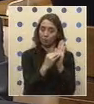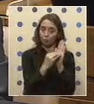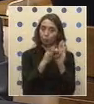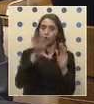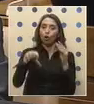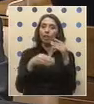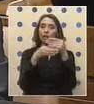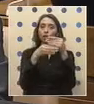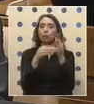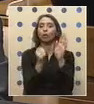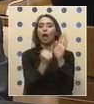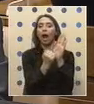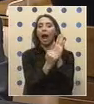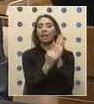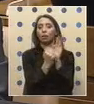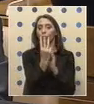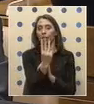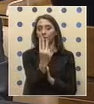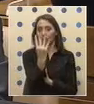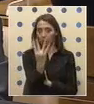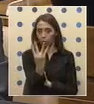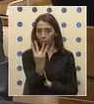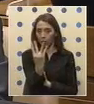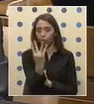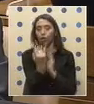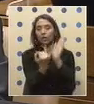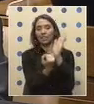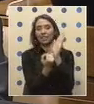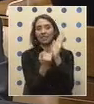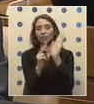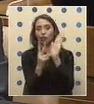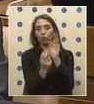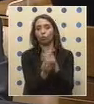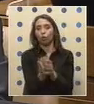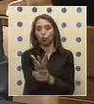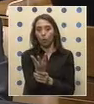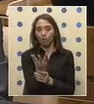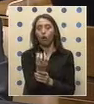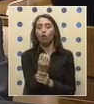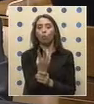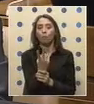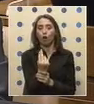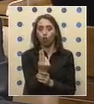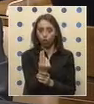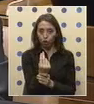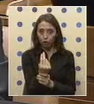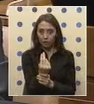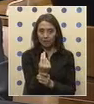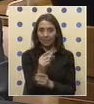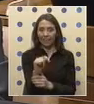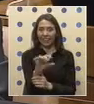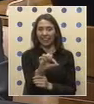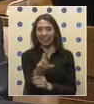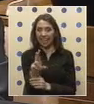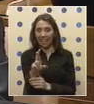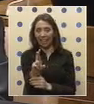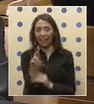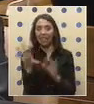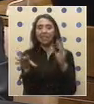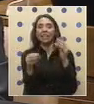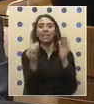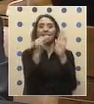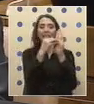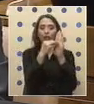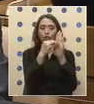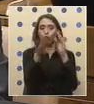el artículo 34, un inciso segundo nuevo, el número 12 ter, que incorpora el